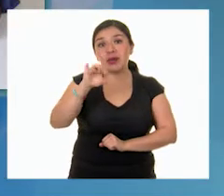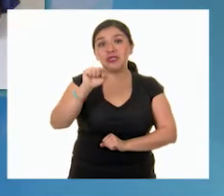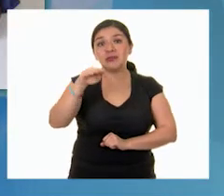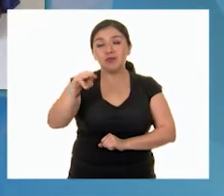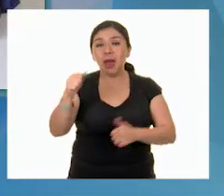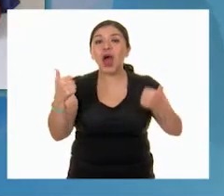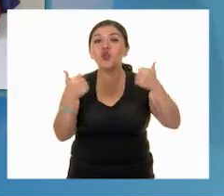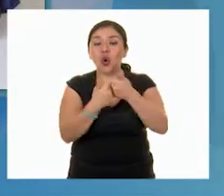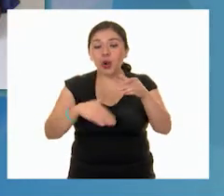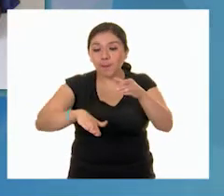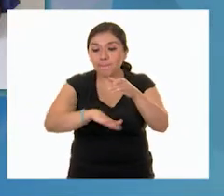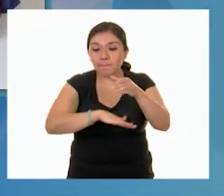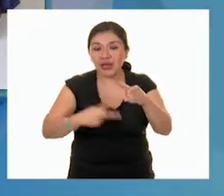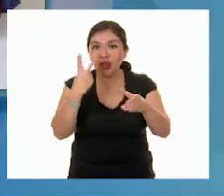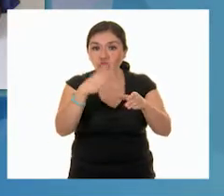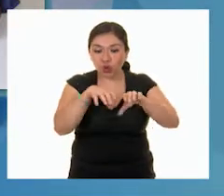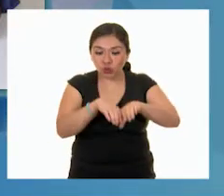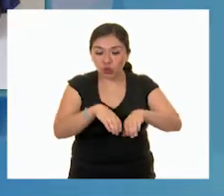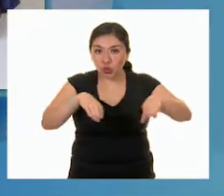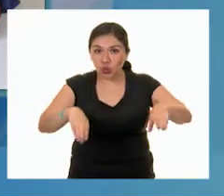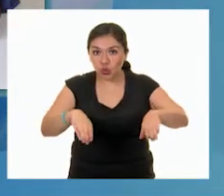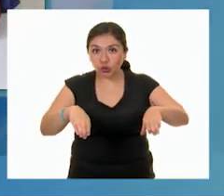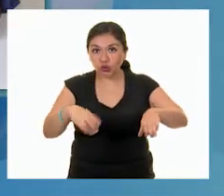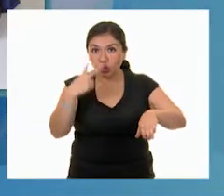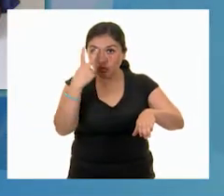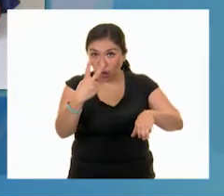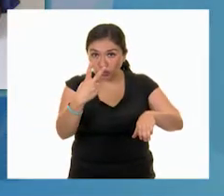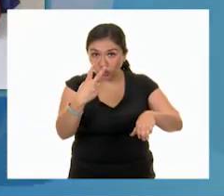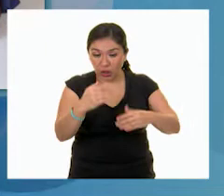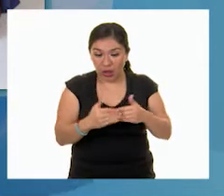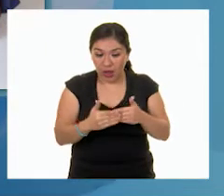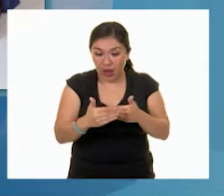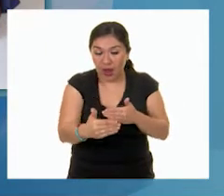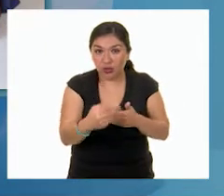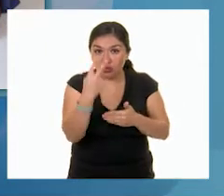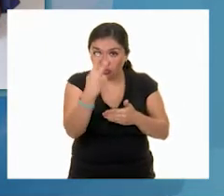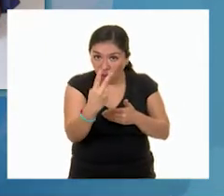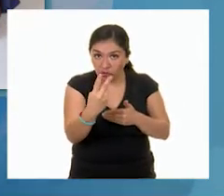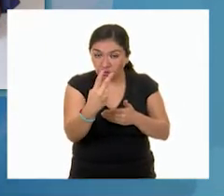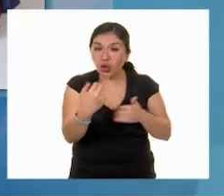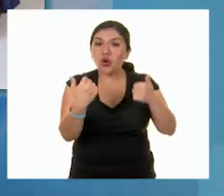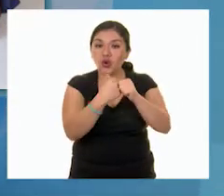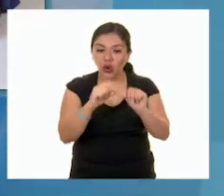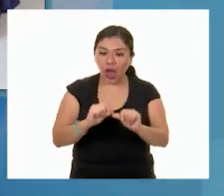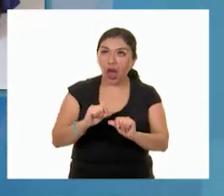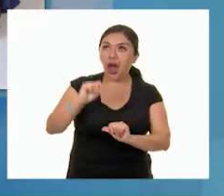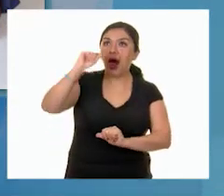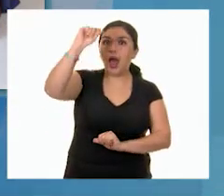base formada por 2 cubos en el ancho, 2 en el largo y